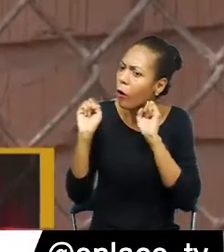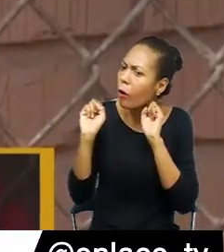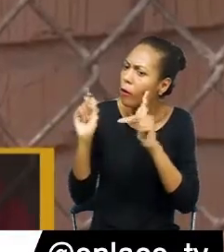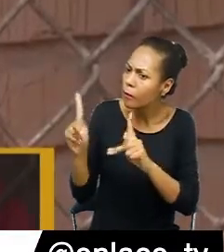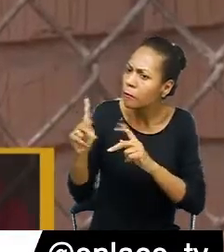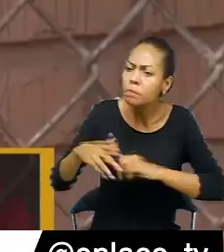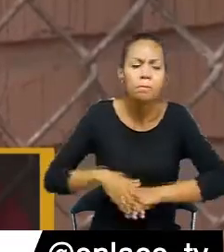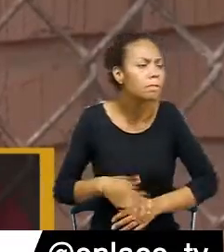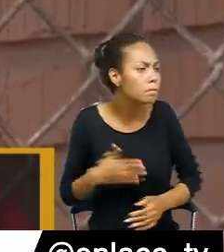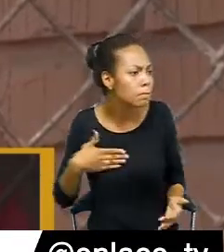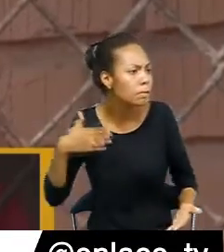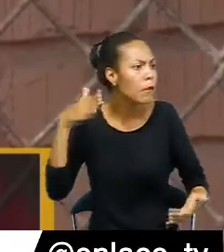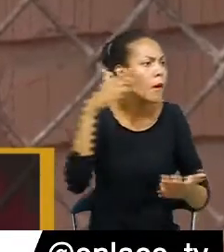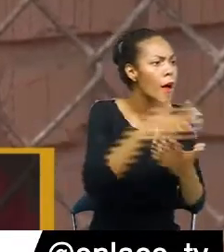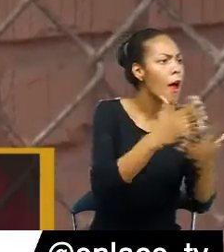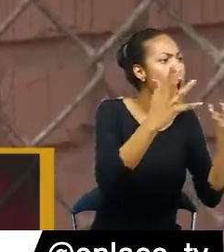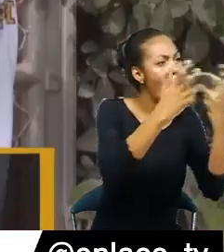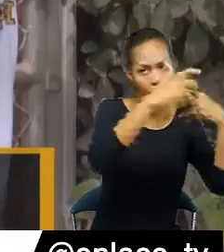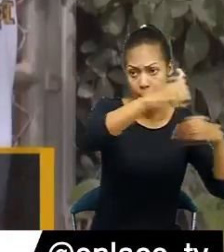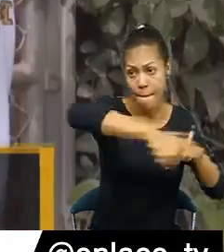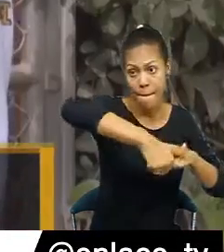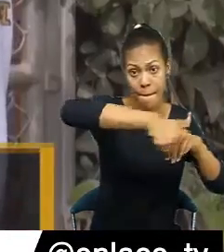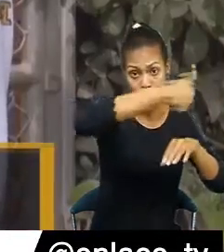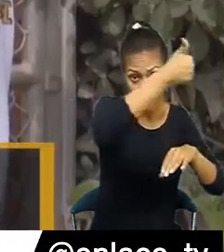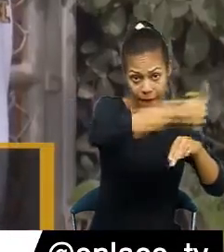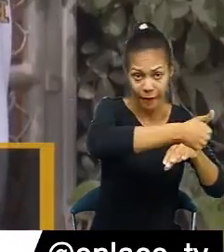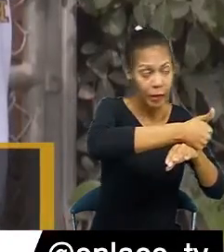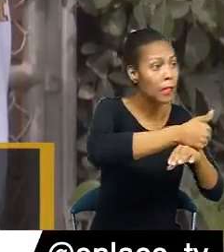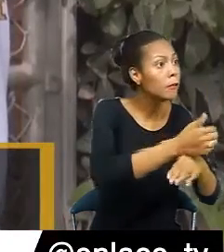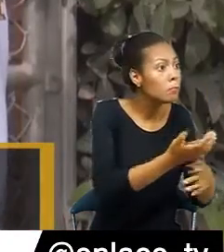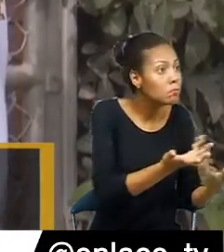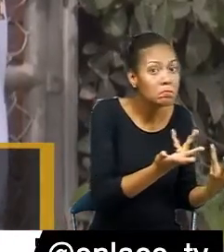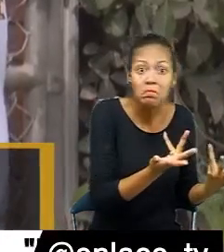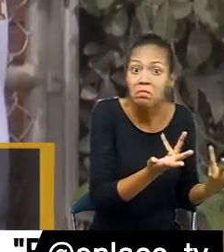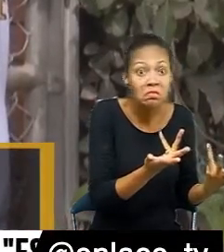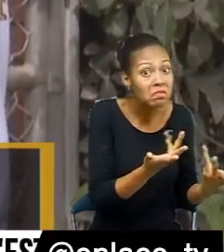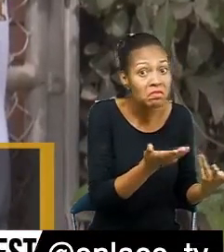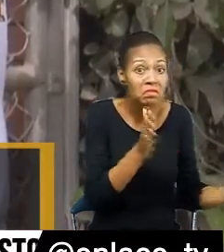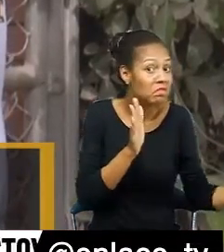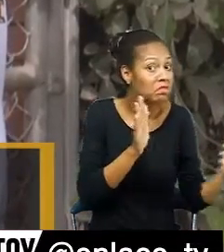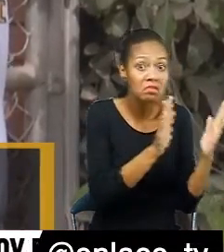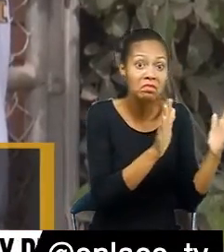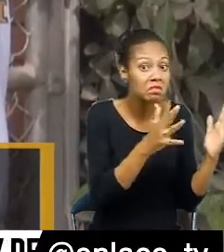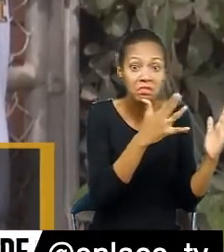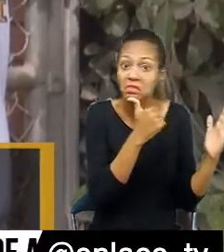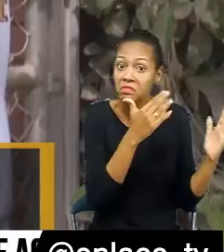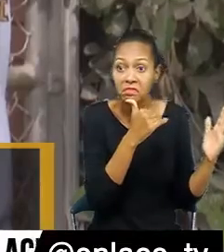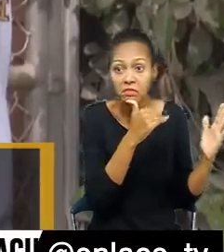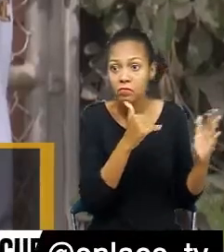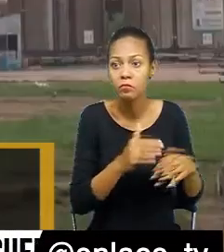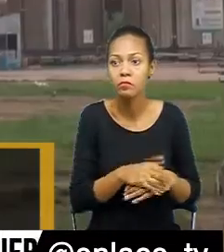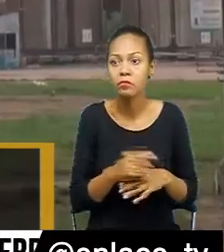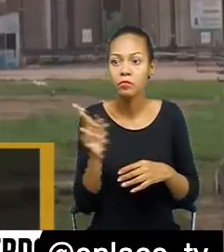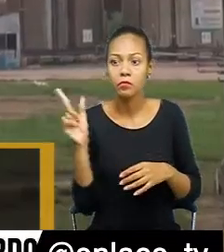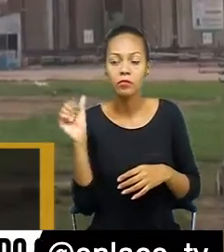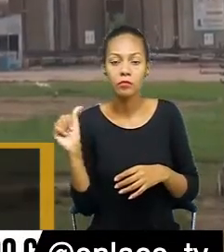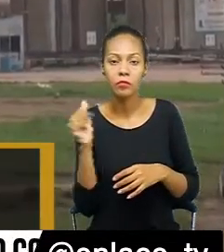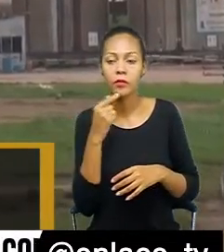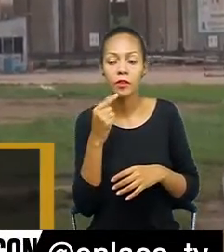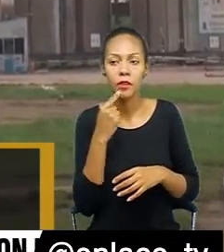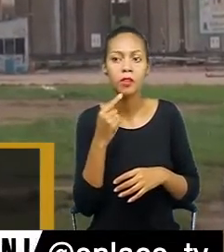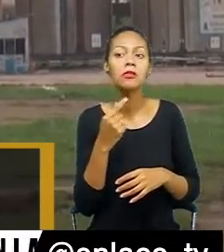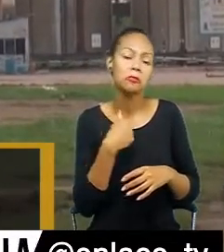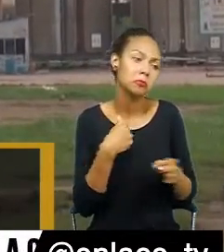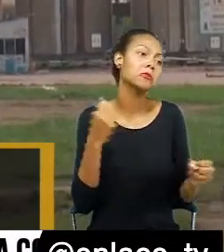es empleada de la factoría desde hace un año y siete meses. Dice que presuntamente resultó afectada tras inhalar gases tóxicos cuando se